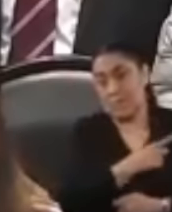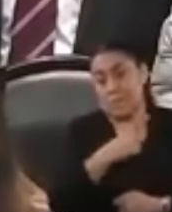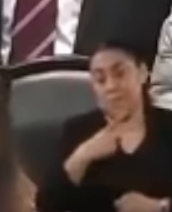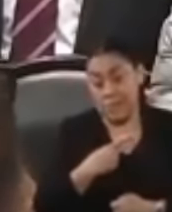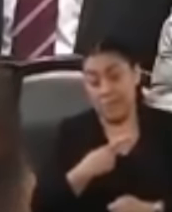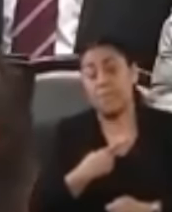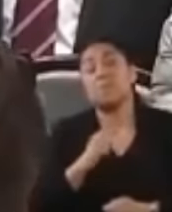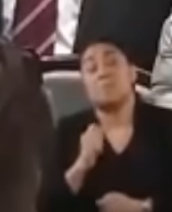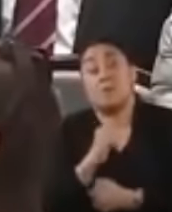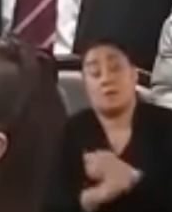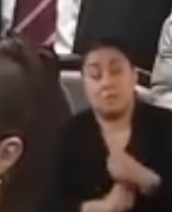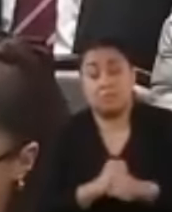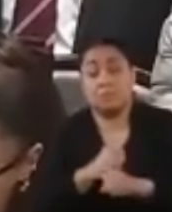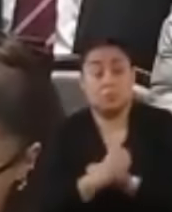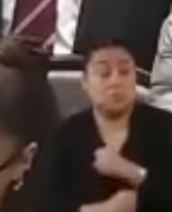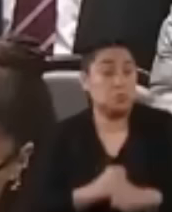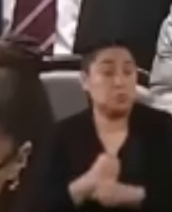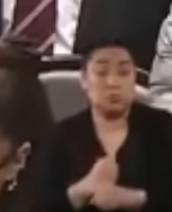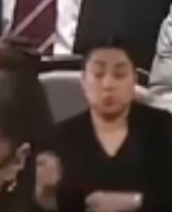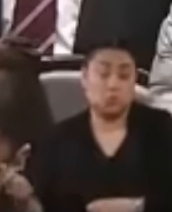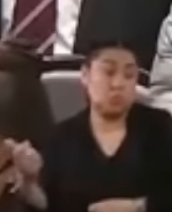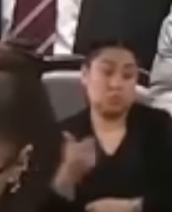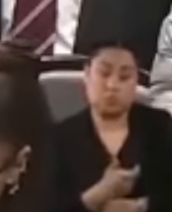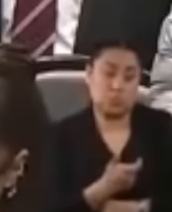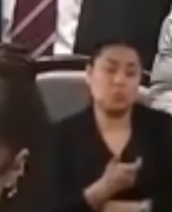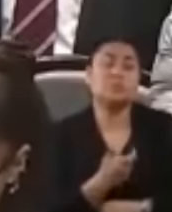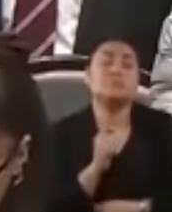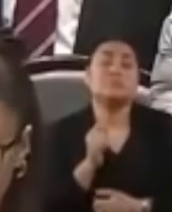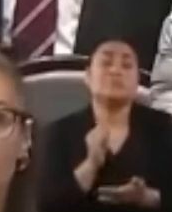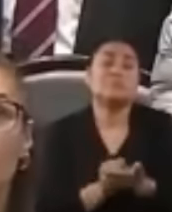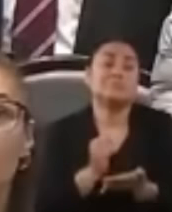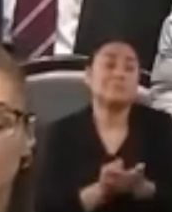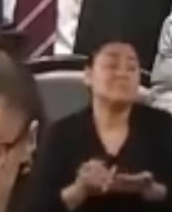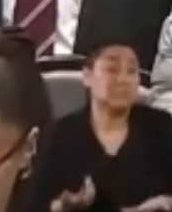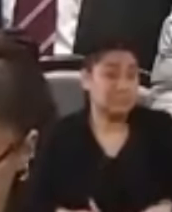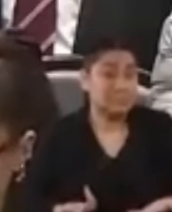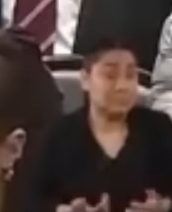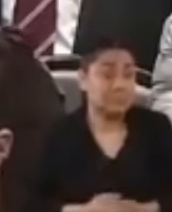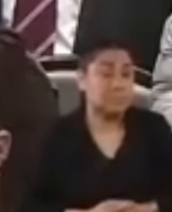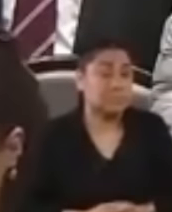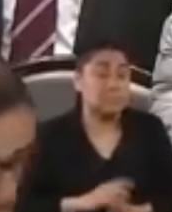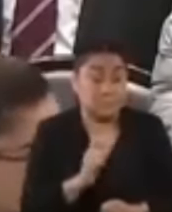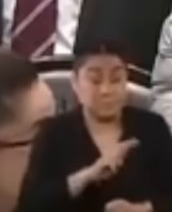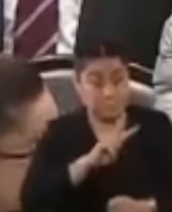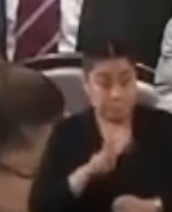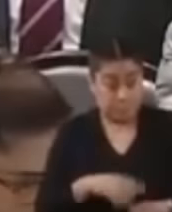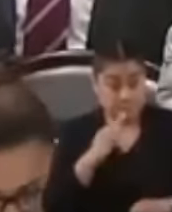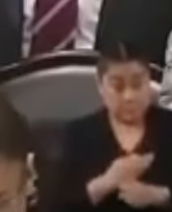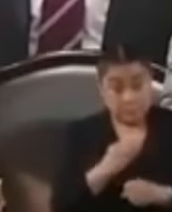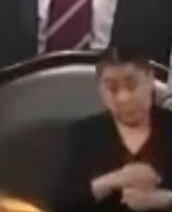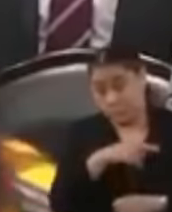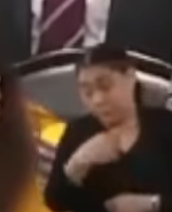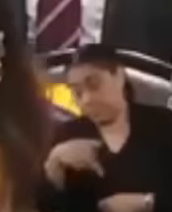por años no han pagado a los mexicanos a través de impuestos, porque en la realidad lo que vienen a